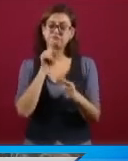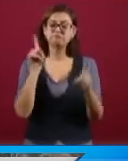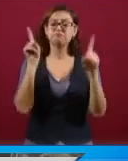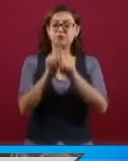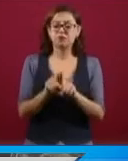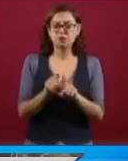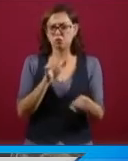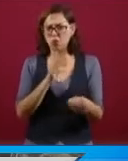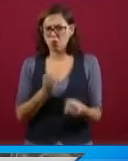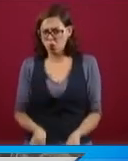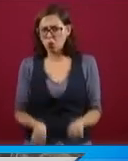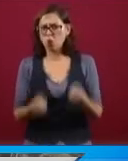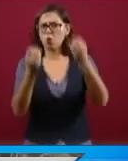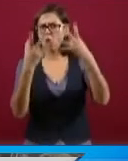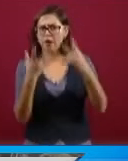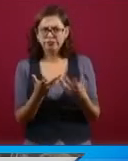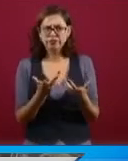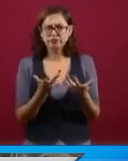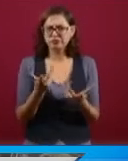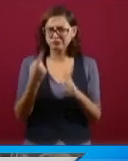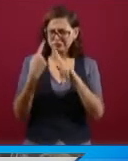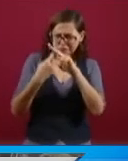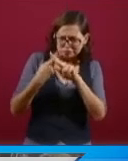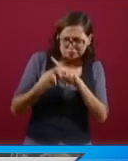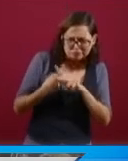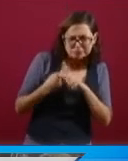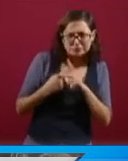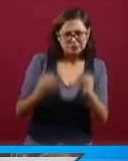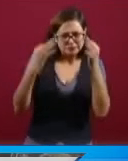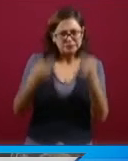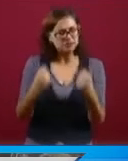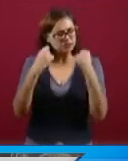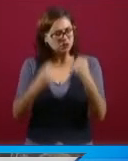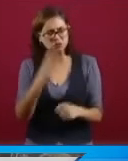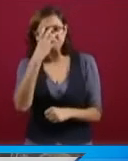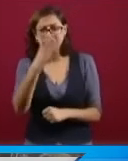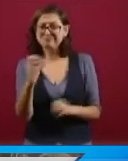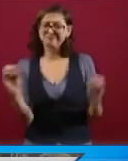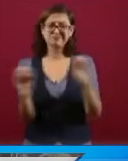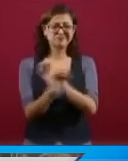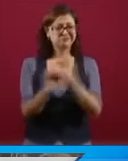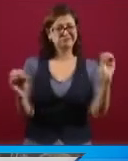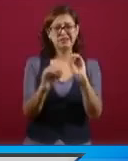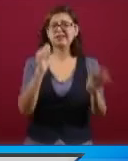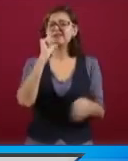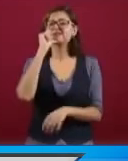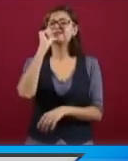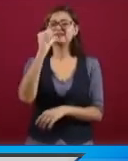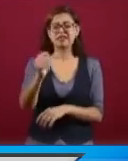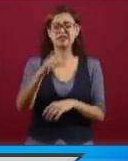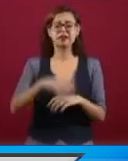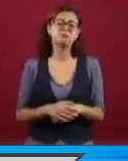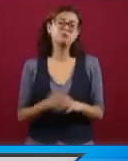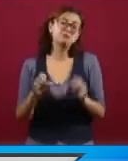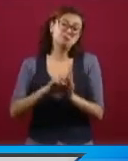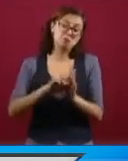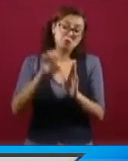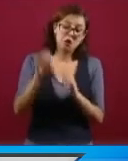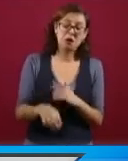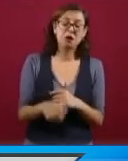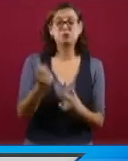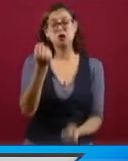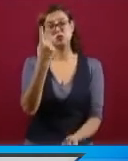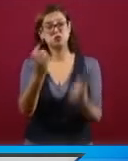millones de pesos y la Ciudad de México 4,000 millones de pesos para la reconstrucción. Se prevé que para finales de año se cuente con un avance